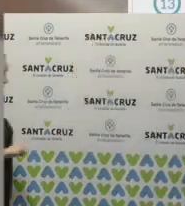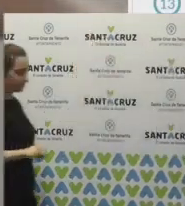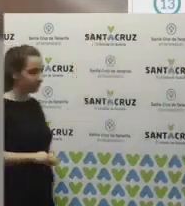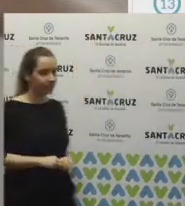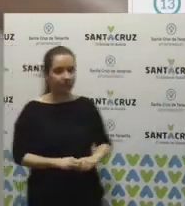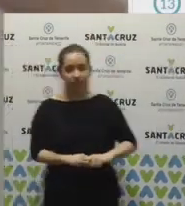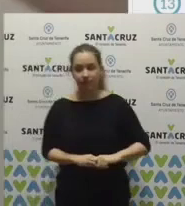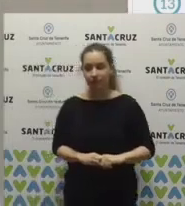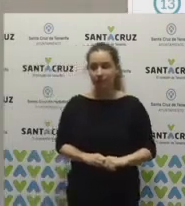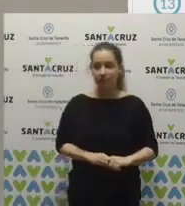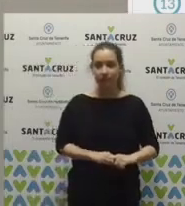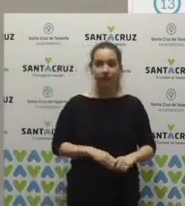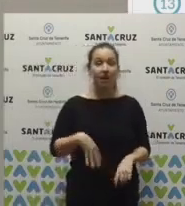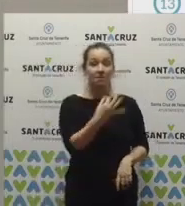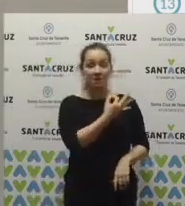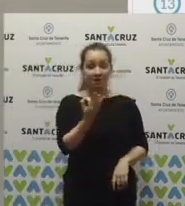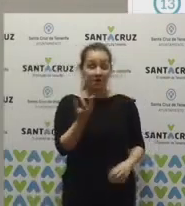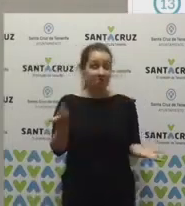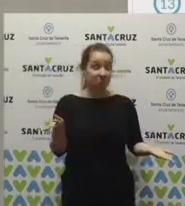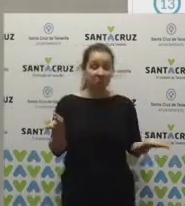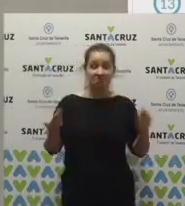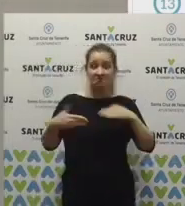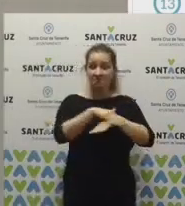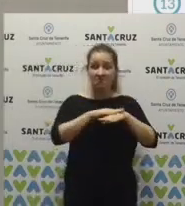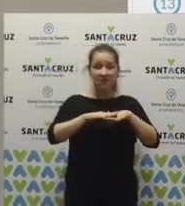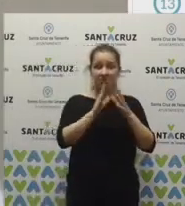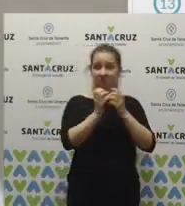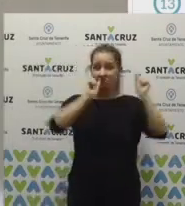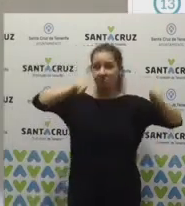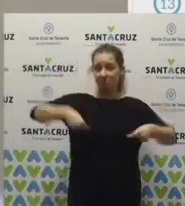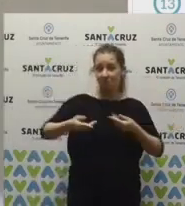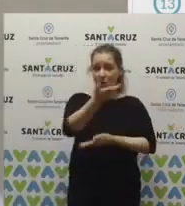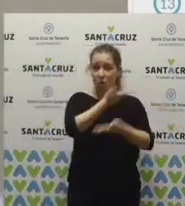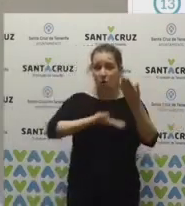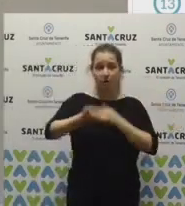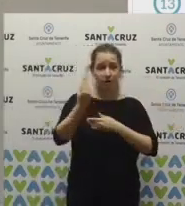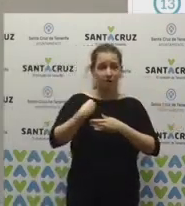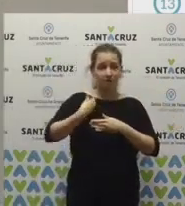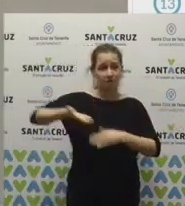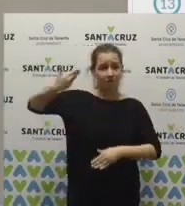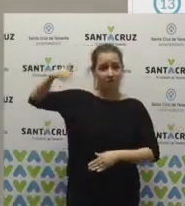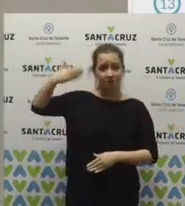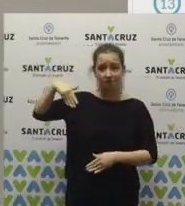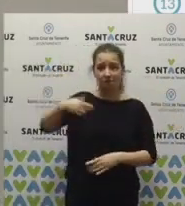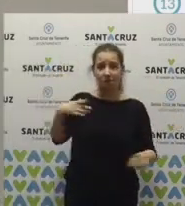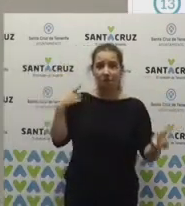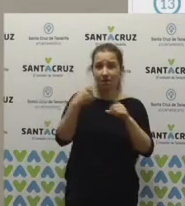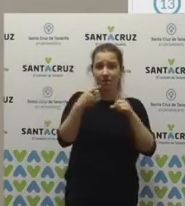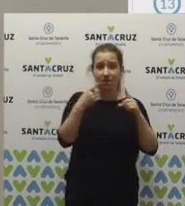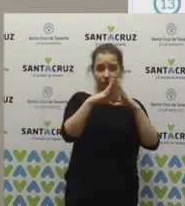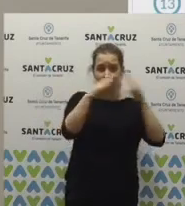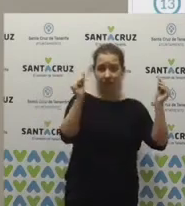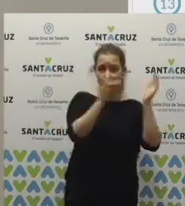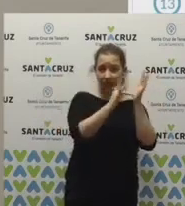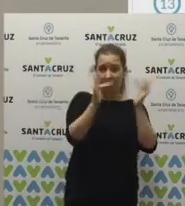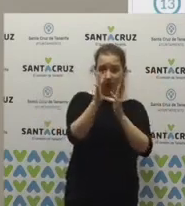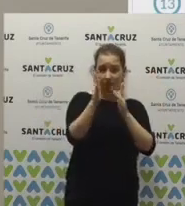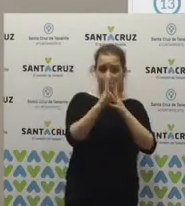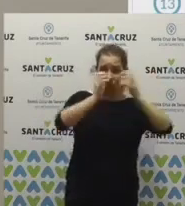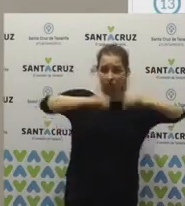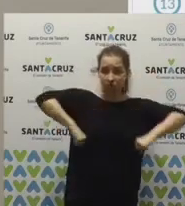este es un convenio de colaboración como otros anteriores para la práctica de universidad de la laguna y